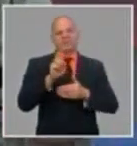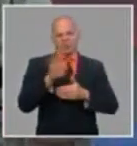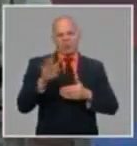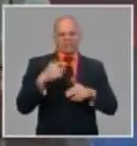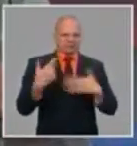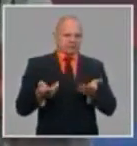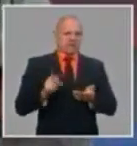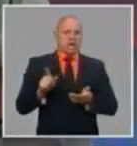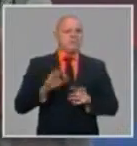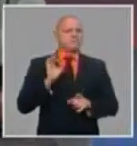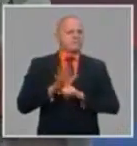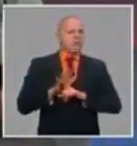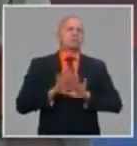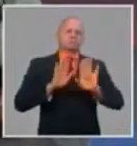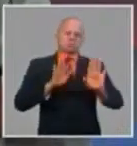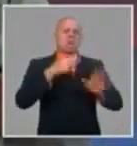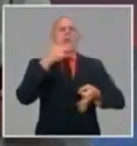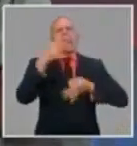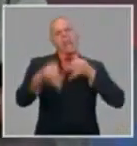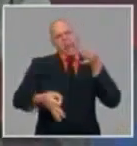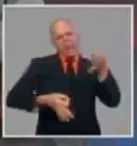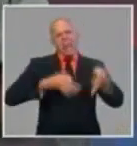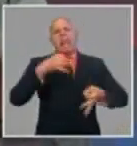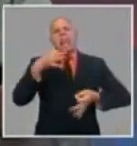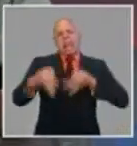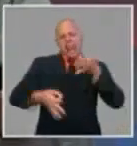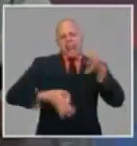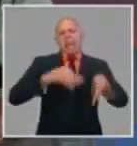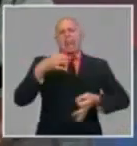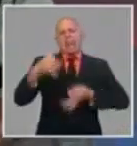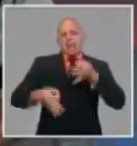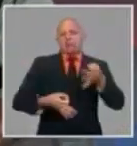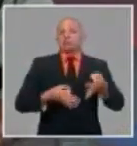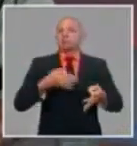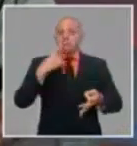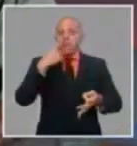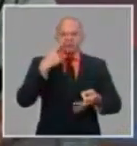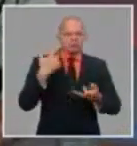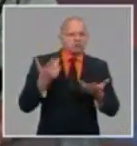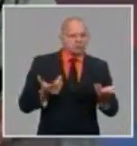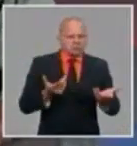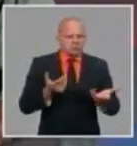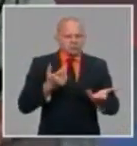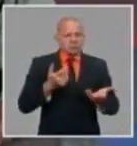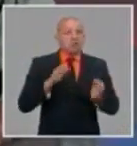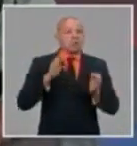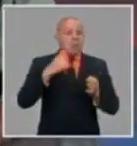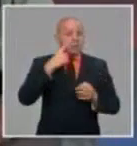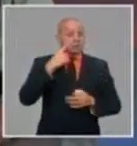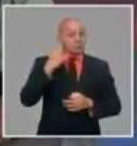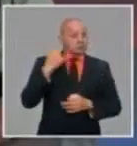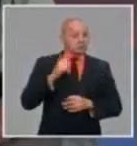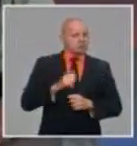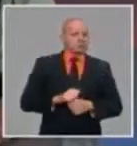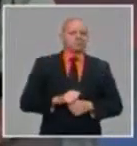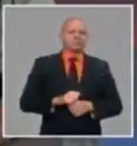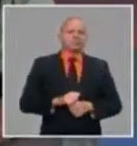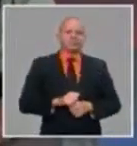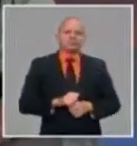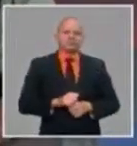aclaraciones pertinentes para que no quedara ninguna duda. Vamos a verla tomada de sus propios Twitter.